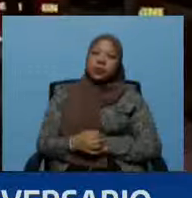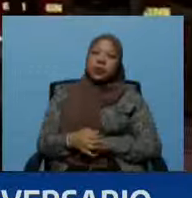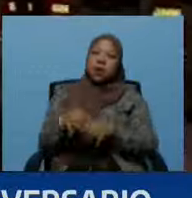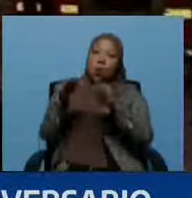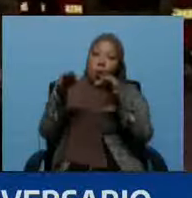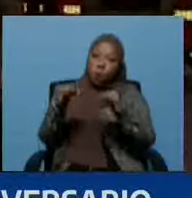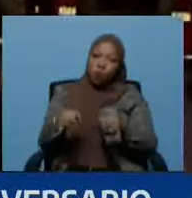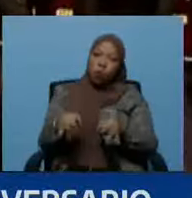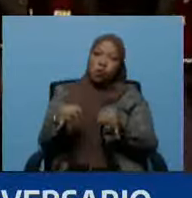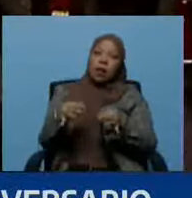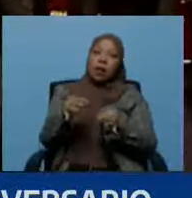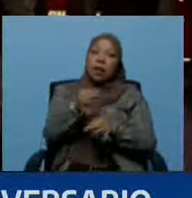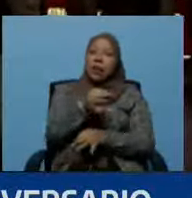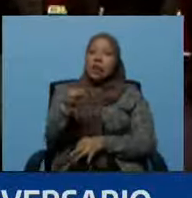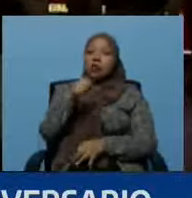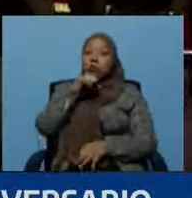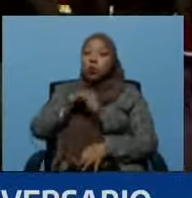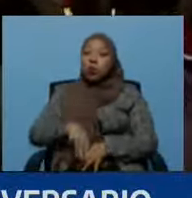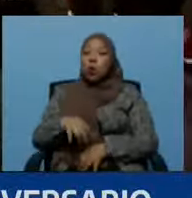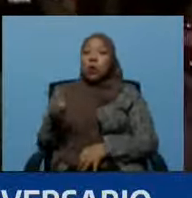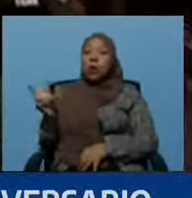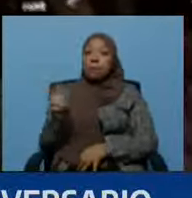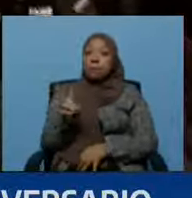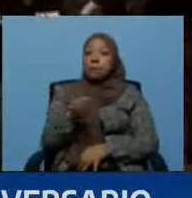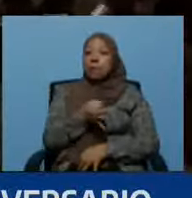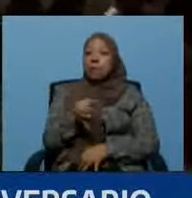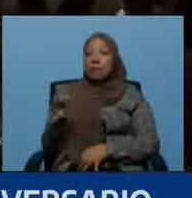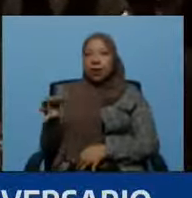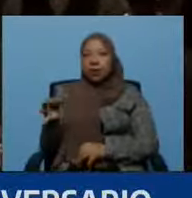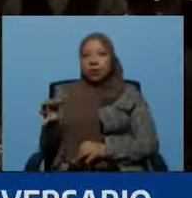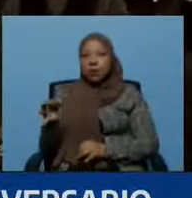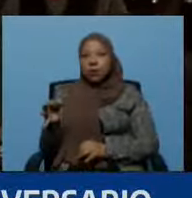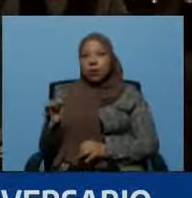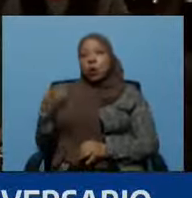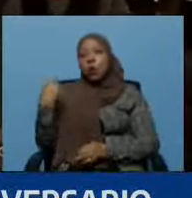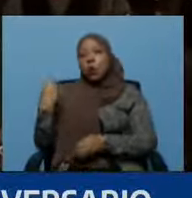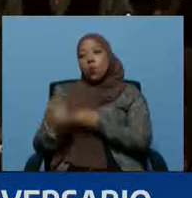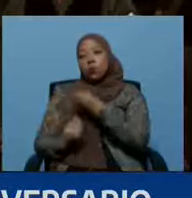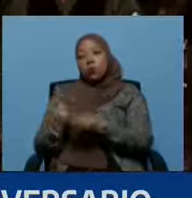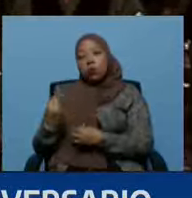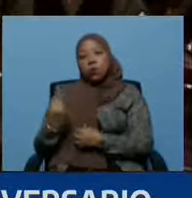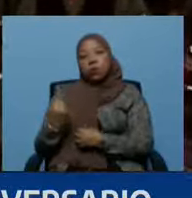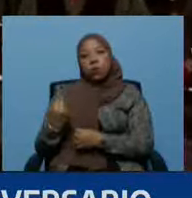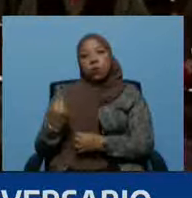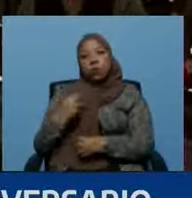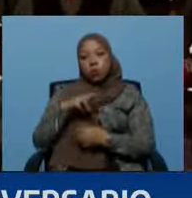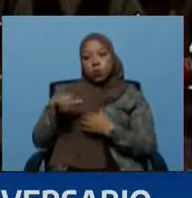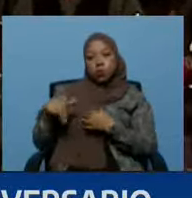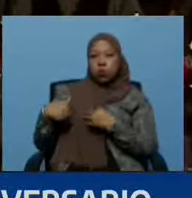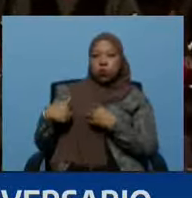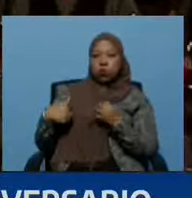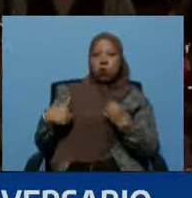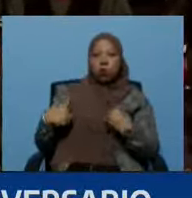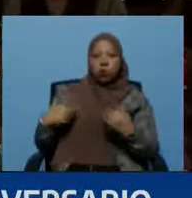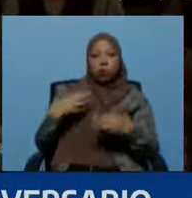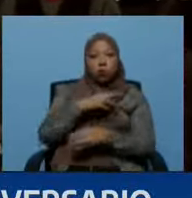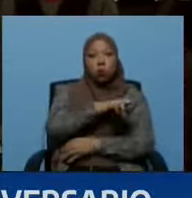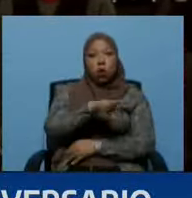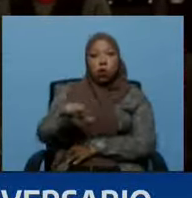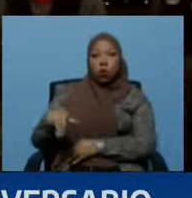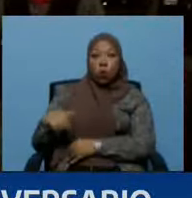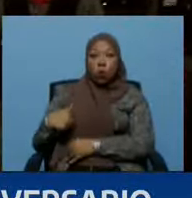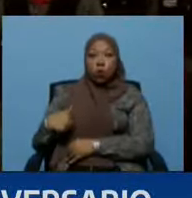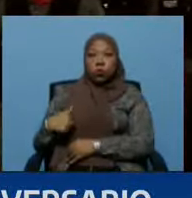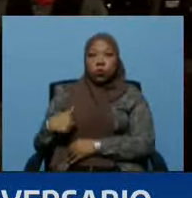ratifica que estamos del lado correcto de la historia. Yo lo que estoy haciendo, y nosotros lo que estamos haciendo,